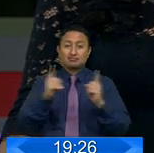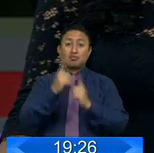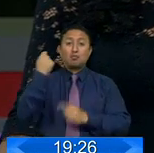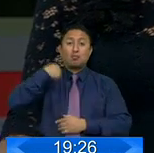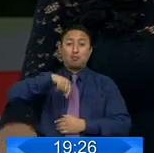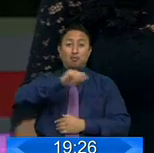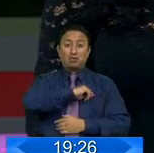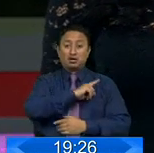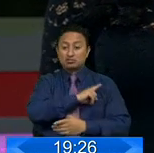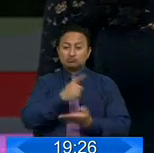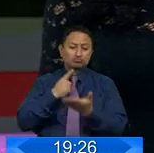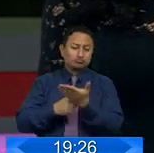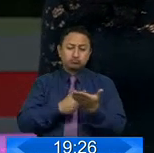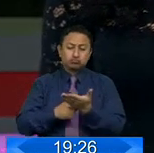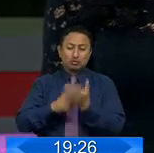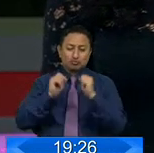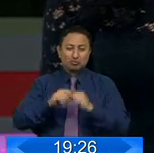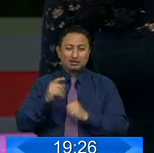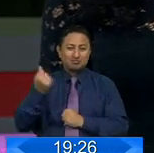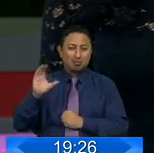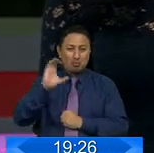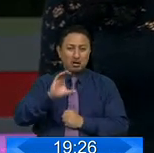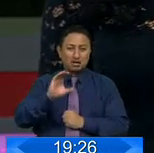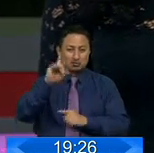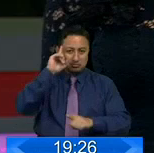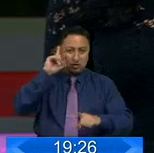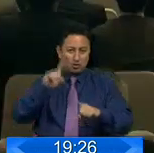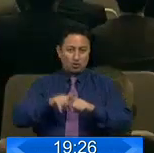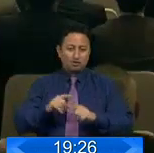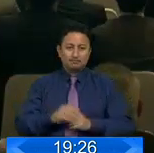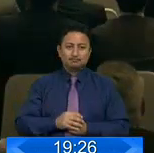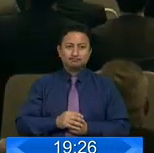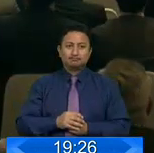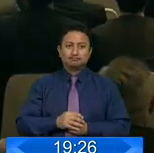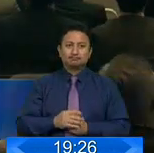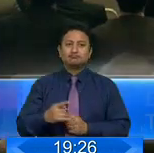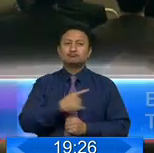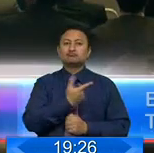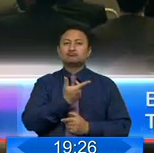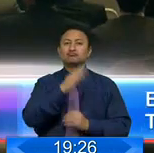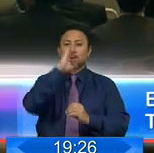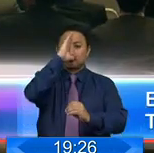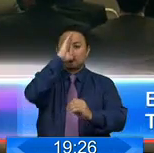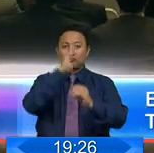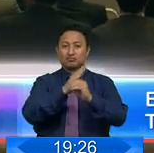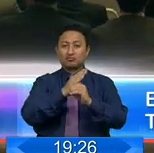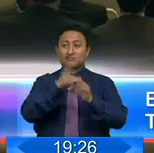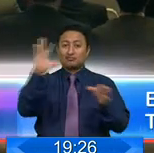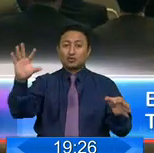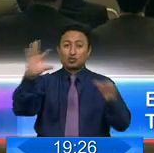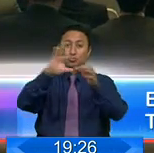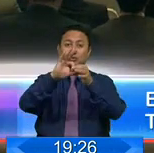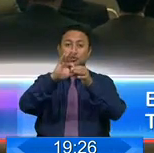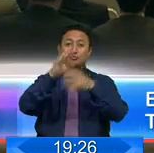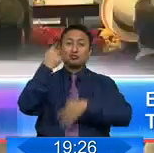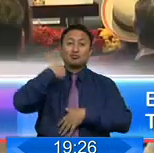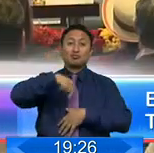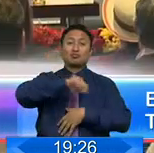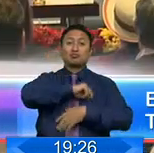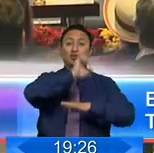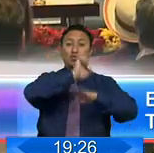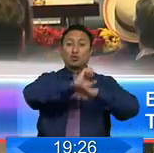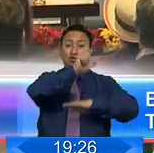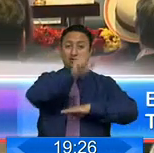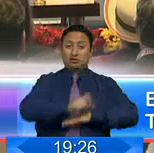con el fin de afianzar inversiones. El objetivo es impulsar los vínculos comerciales y de inversiones entre España y